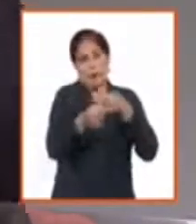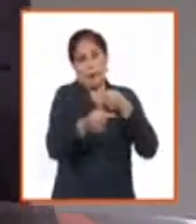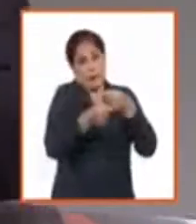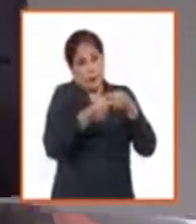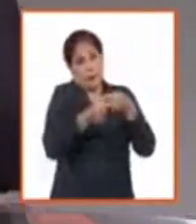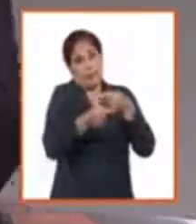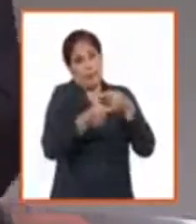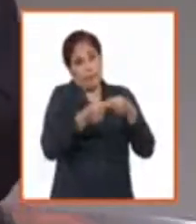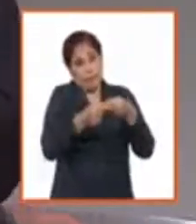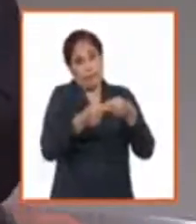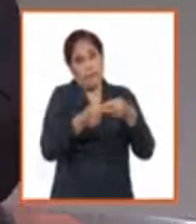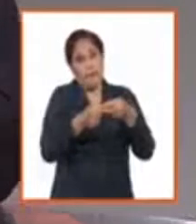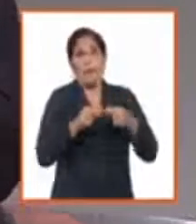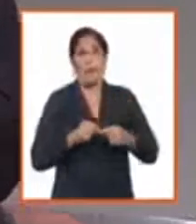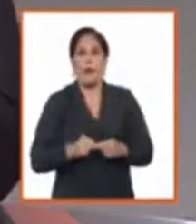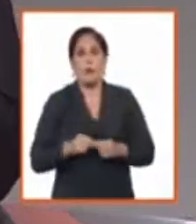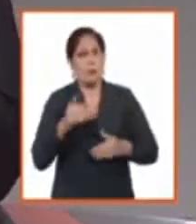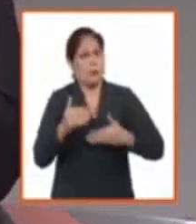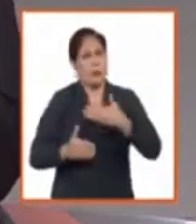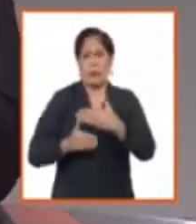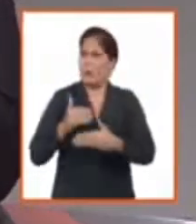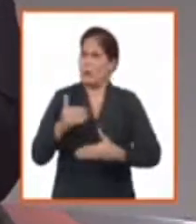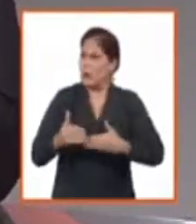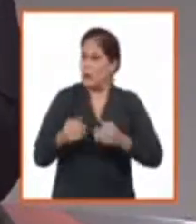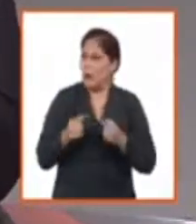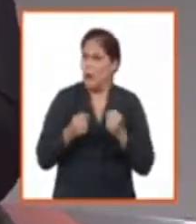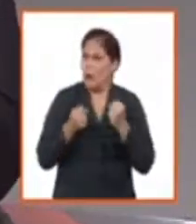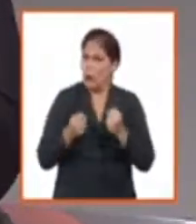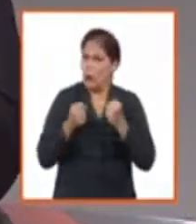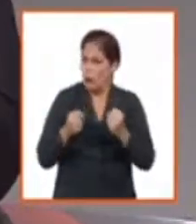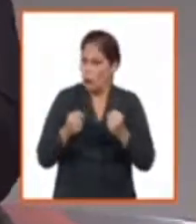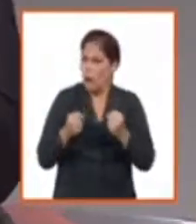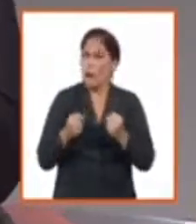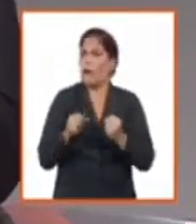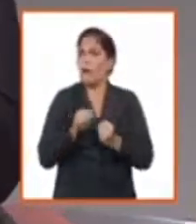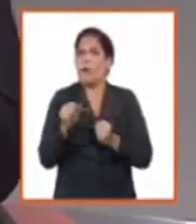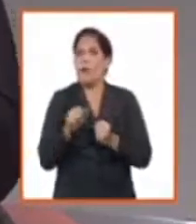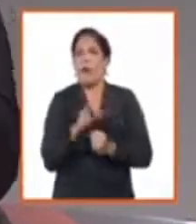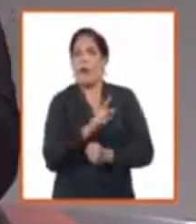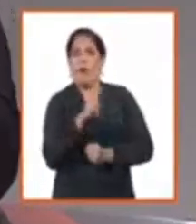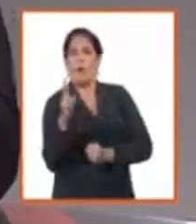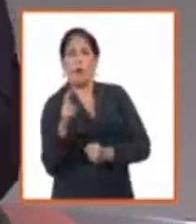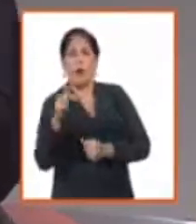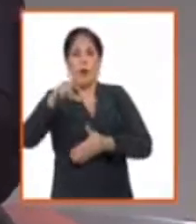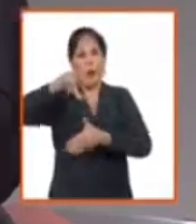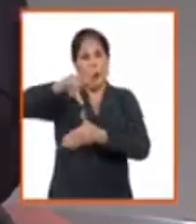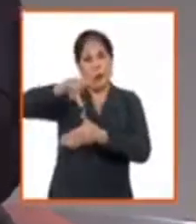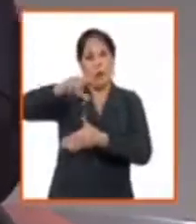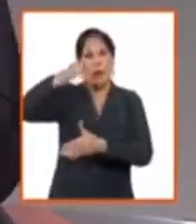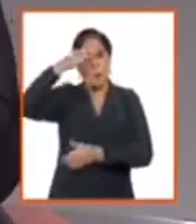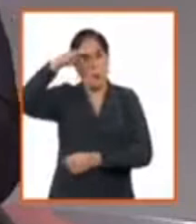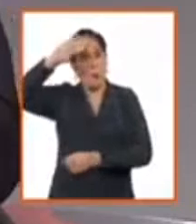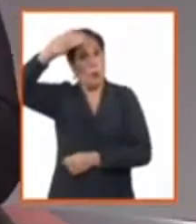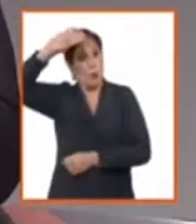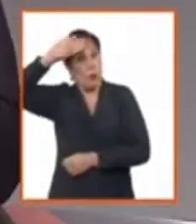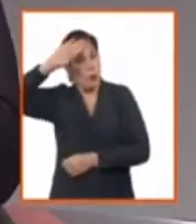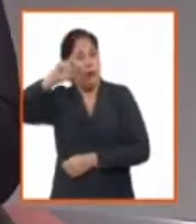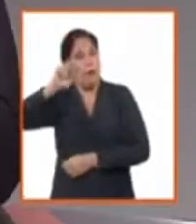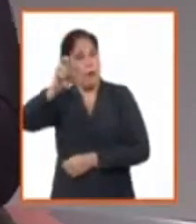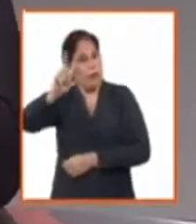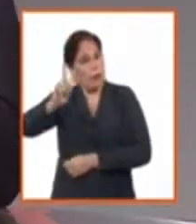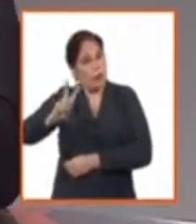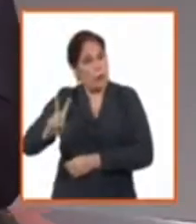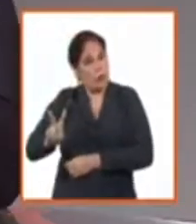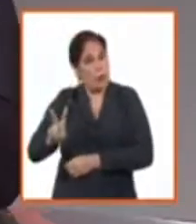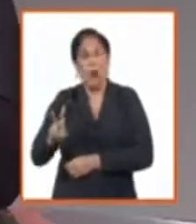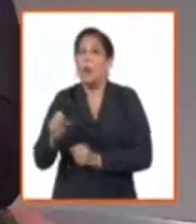en conjunto con los procesos más vamos a decir más de izquierda más progresista de américa latina' 10 sekouba dígase venezuela ha